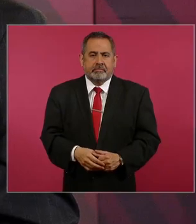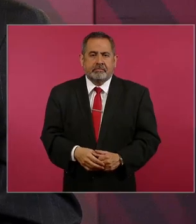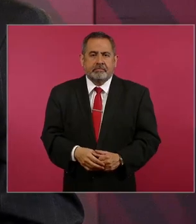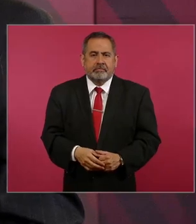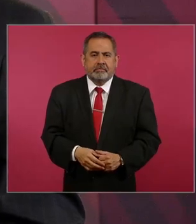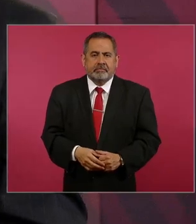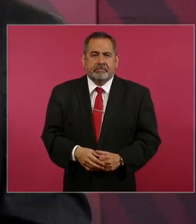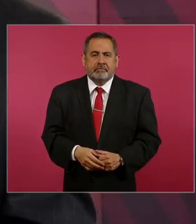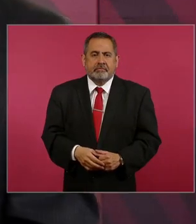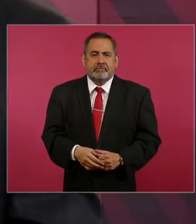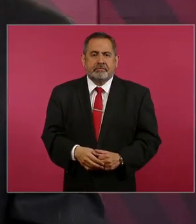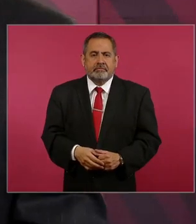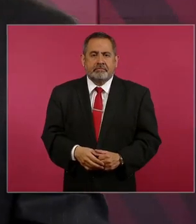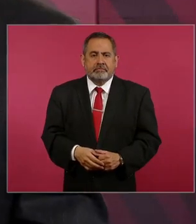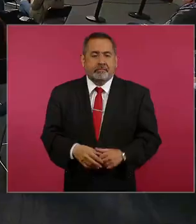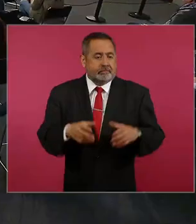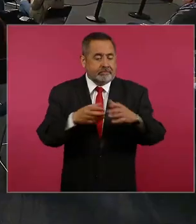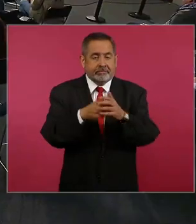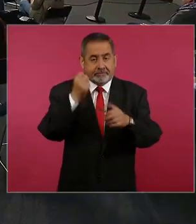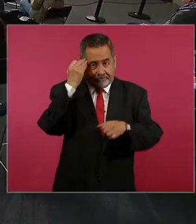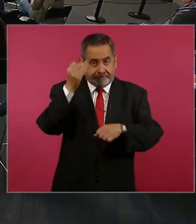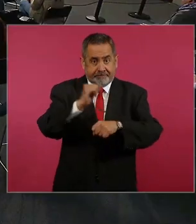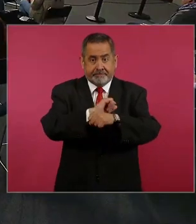en la pandemia